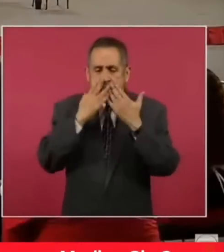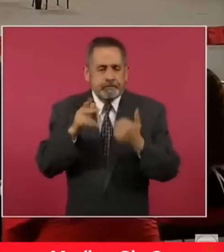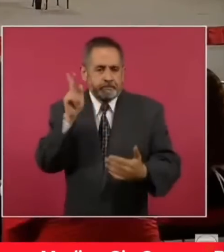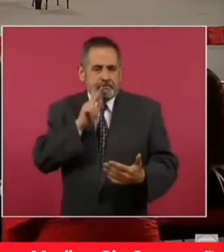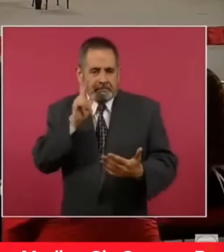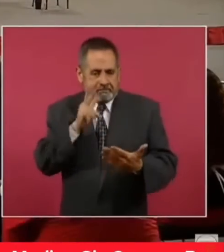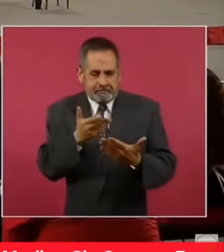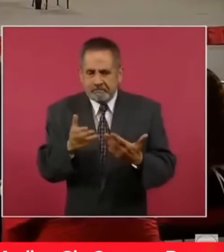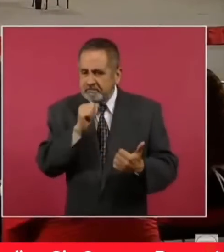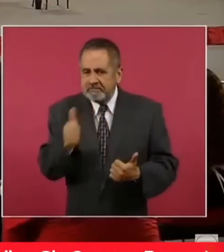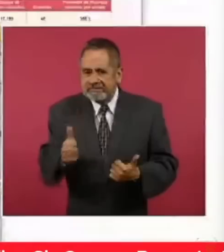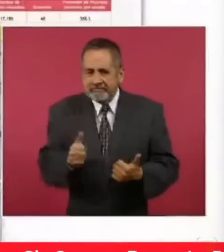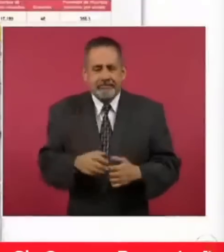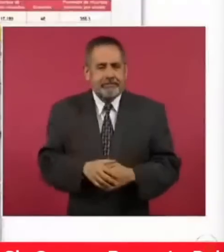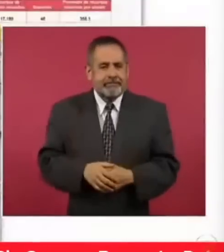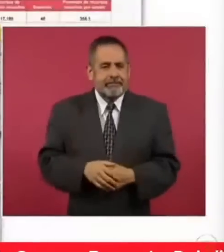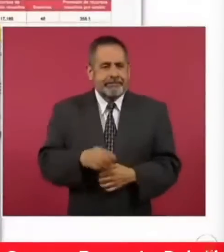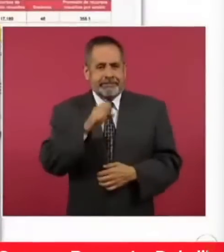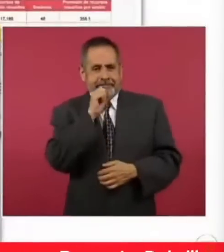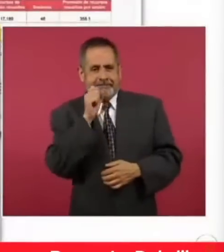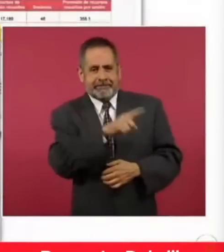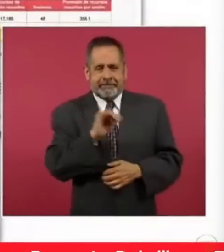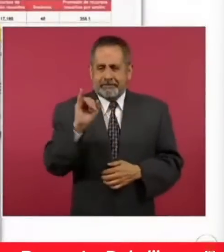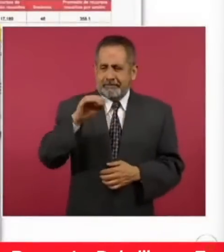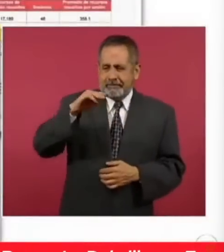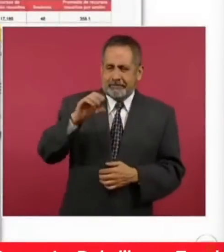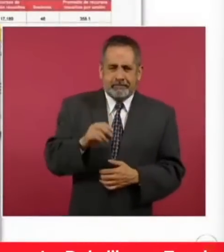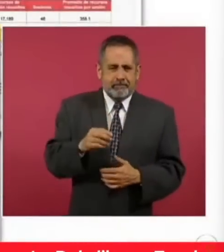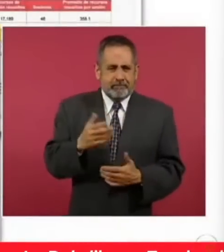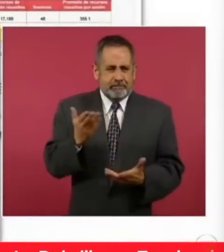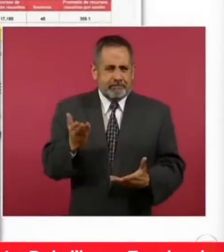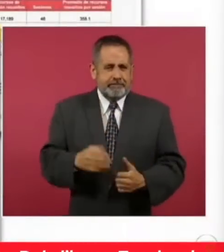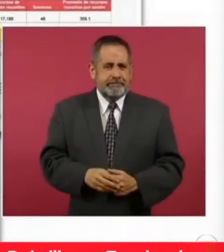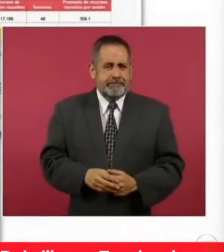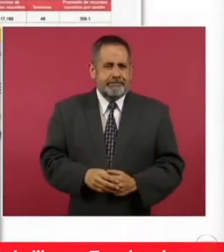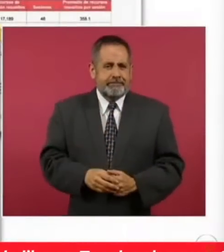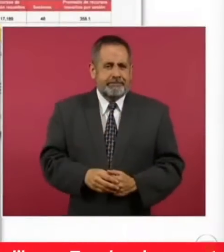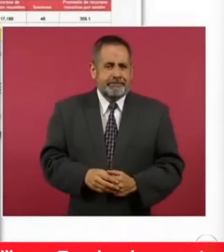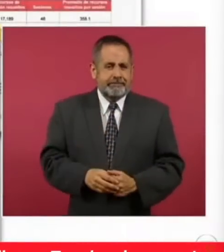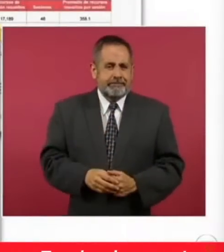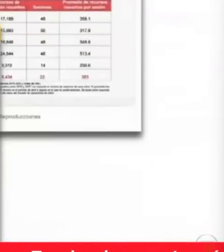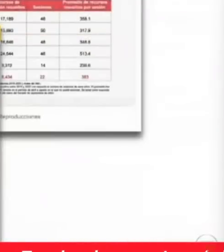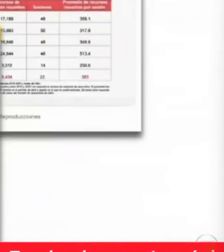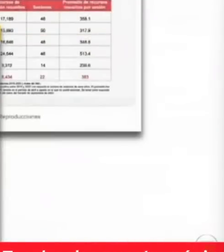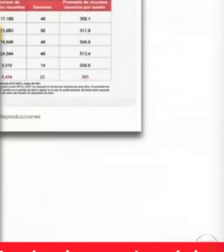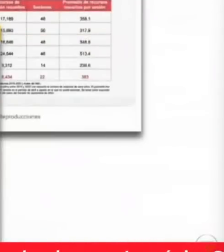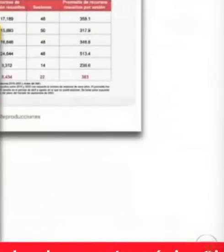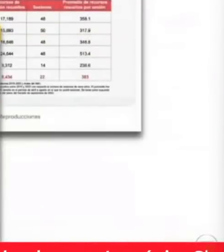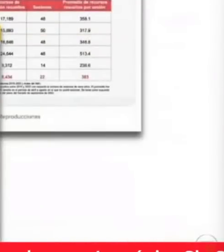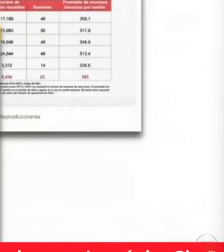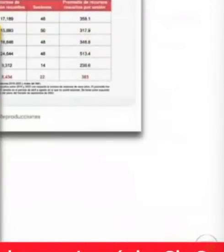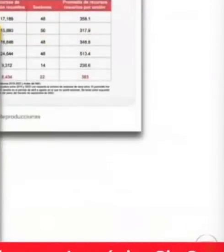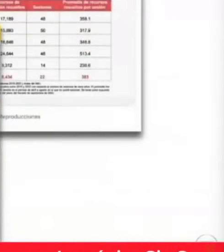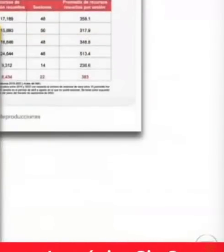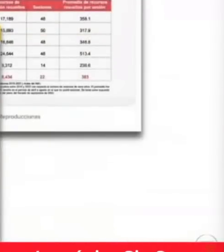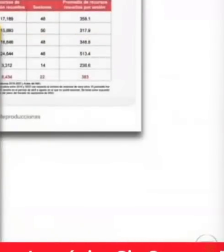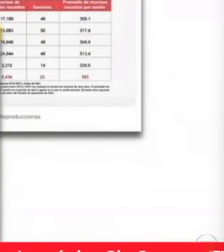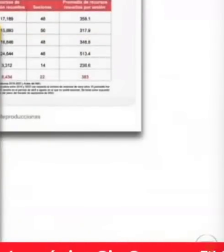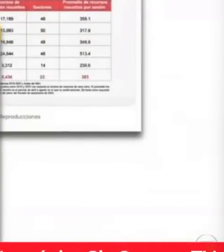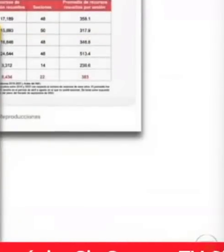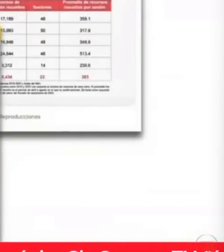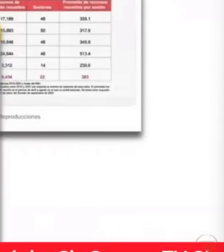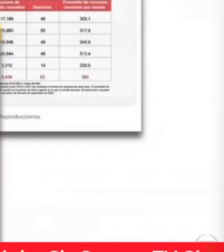Y bueno, el INCO, igual con ahora el INAY nos detoca, vemos cómo de un artículo de opinión